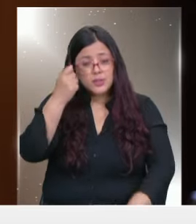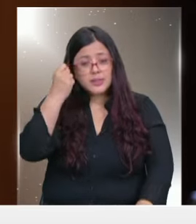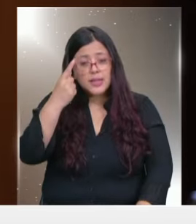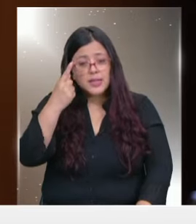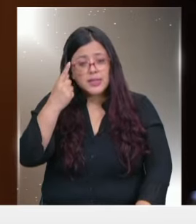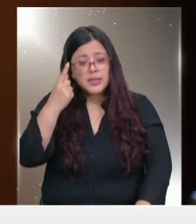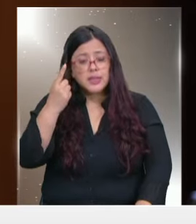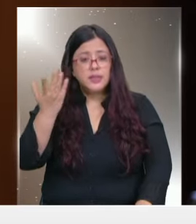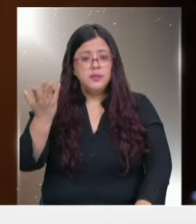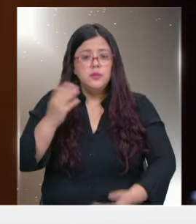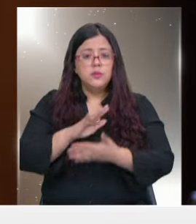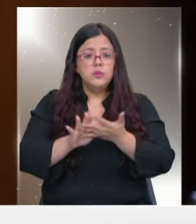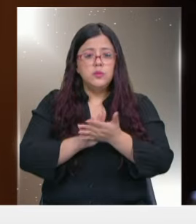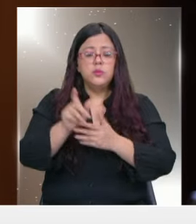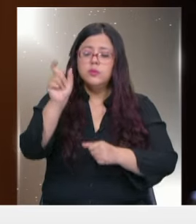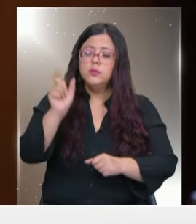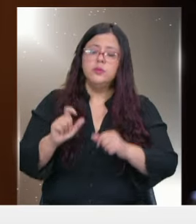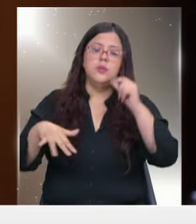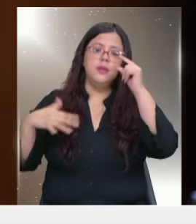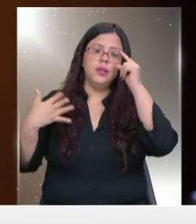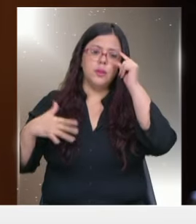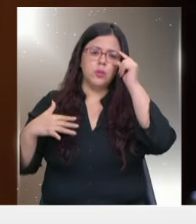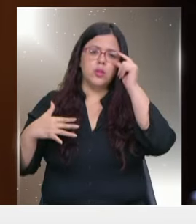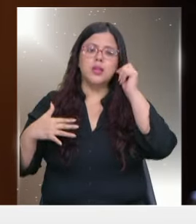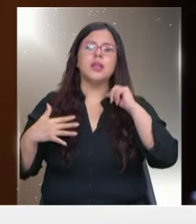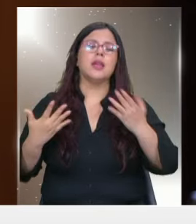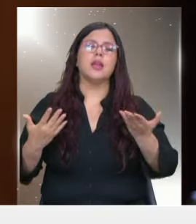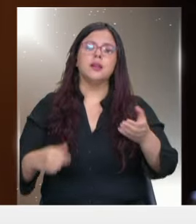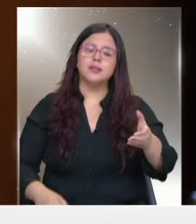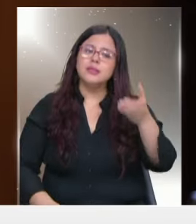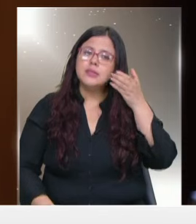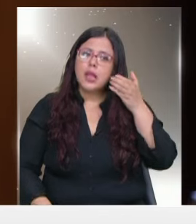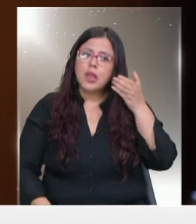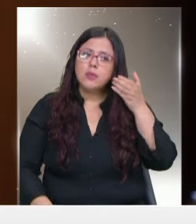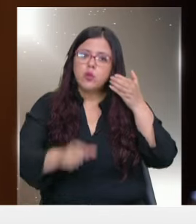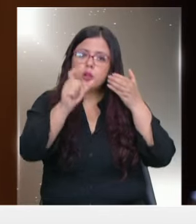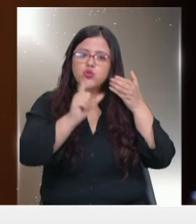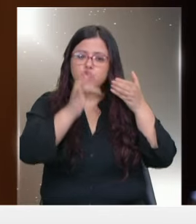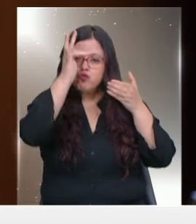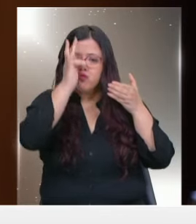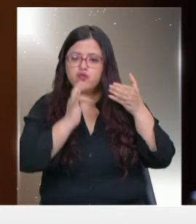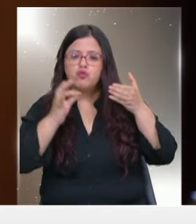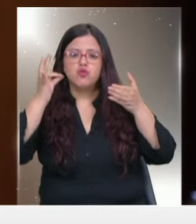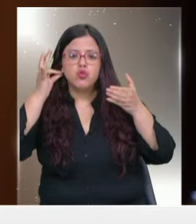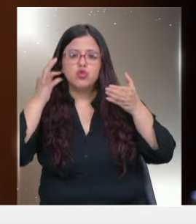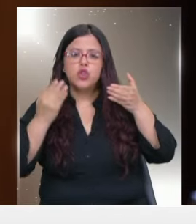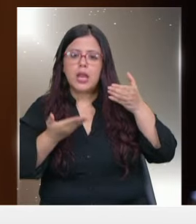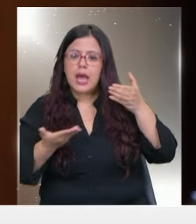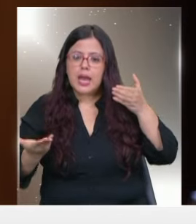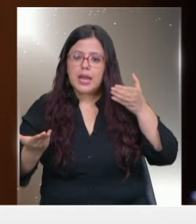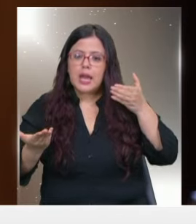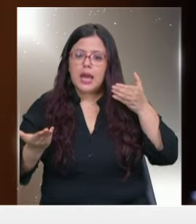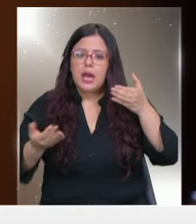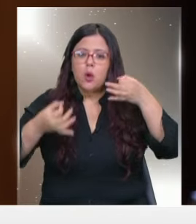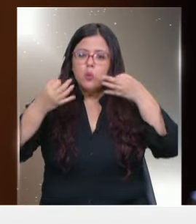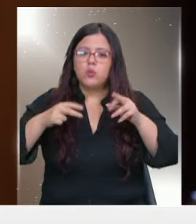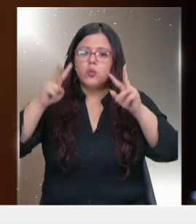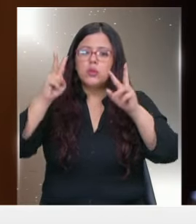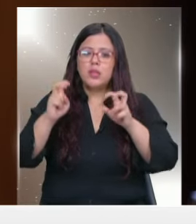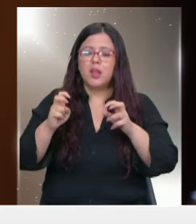cuando alguien tan importante llama a una funcionaria cuya estabilidad